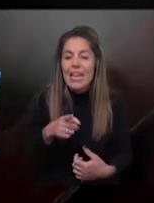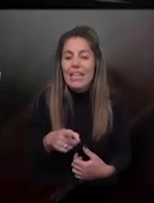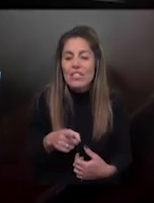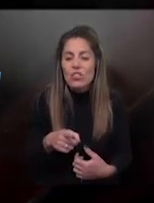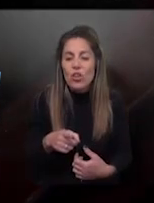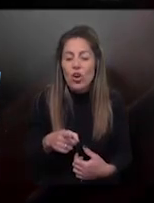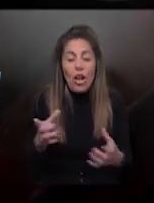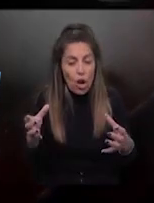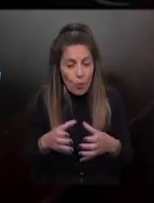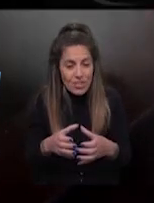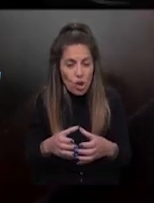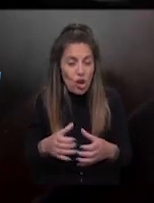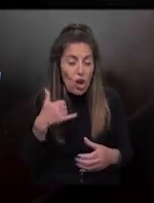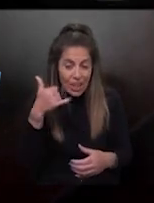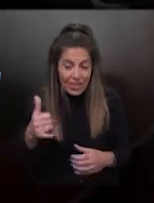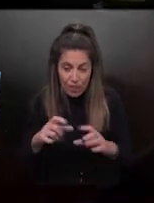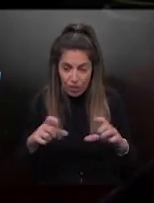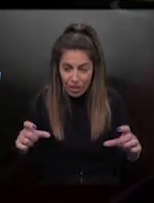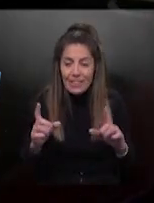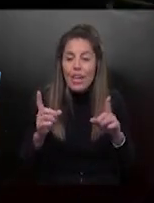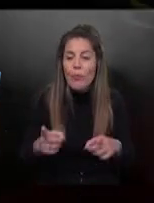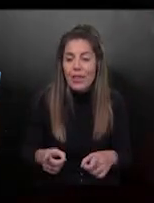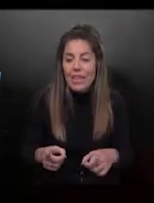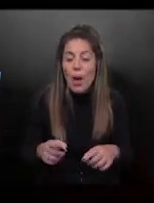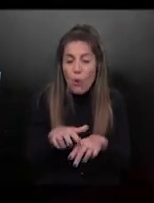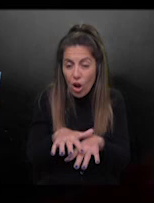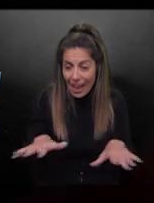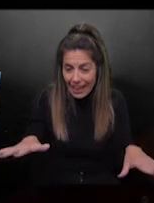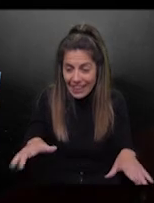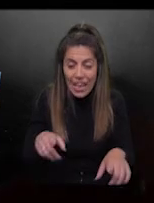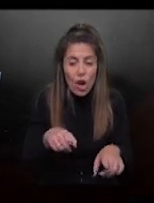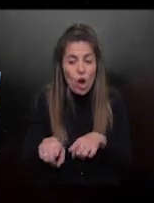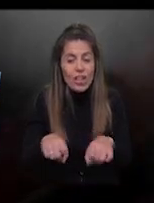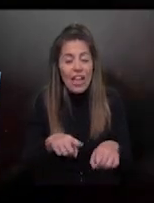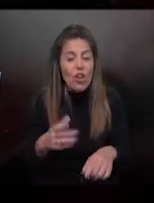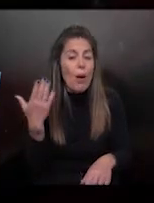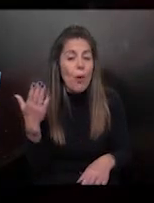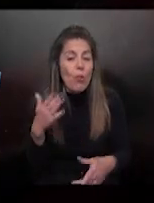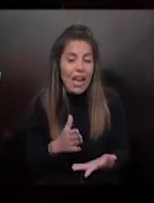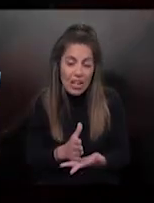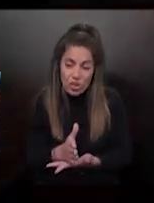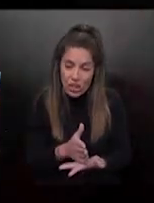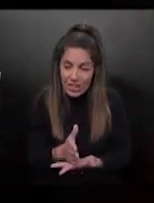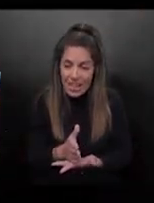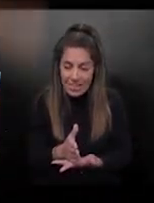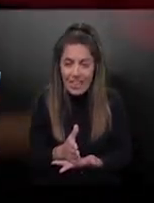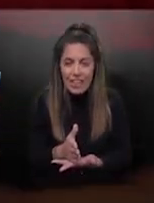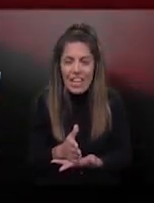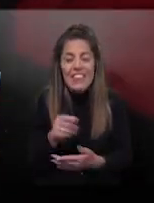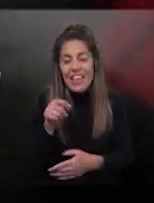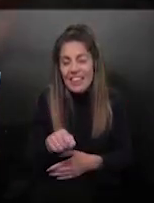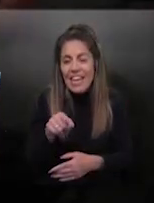acá con la comisión, por el teléfono que está saliendo, pero también por las redes de la Coordinadora Popular y Solidaria, con la cual desde